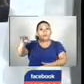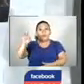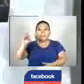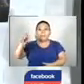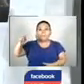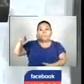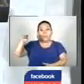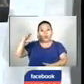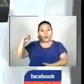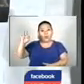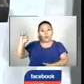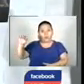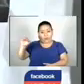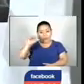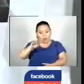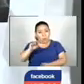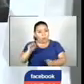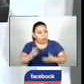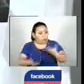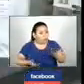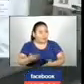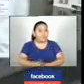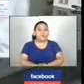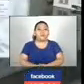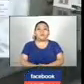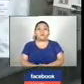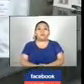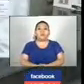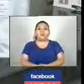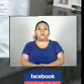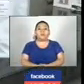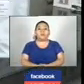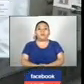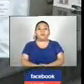el liderazgo de estaciones de servicio.